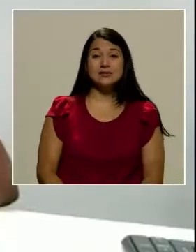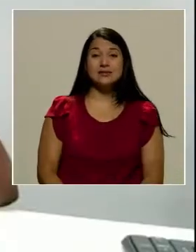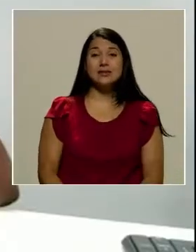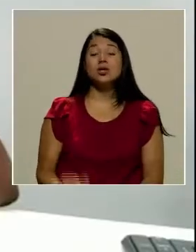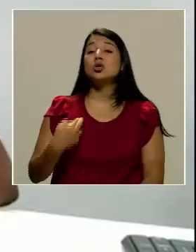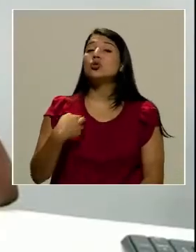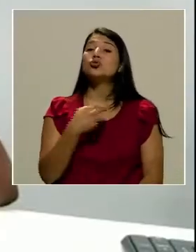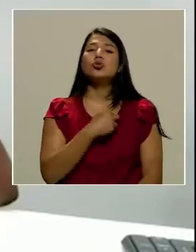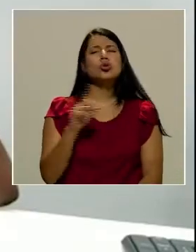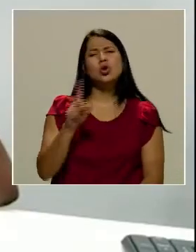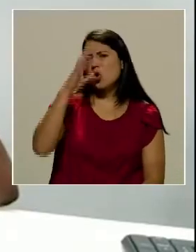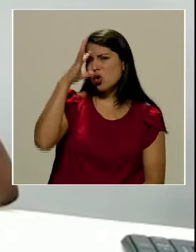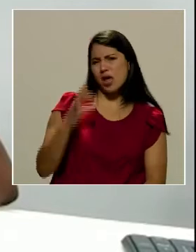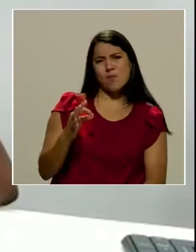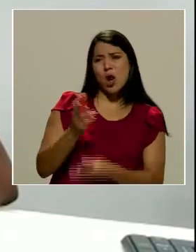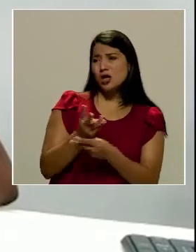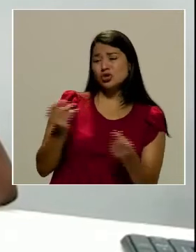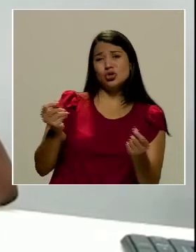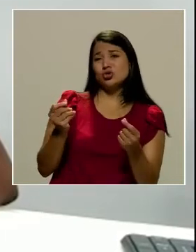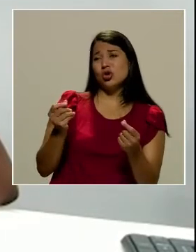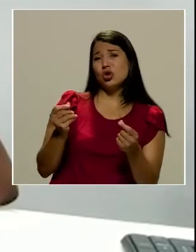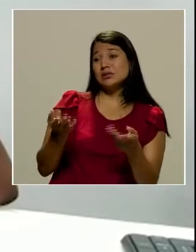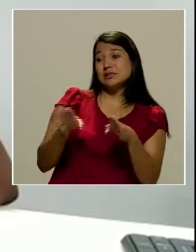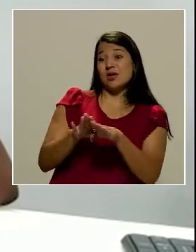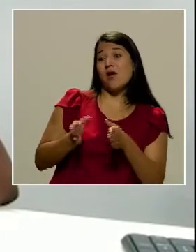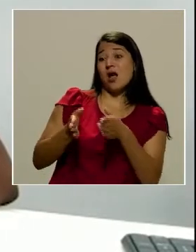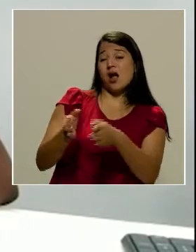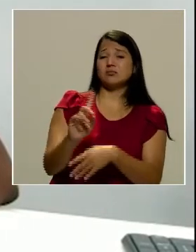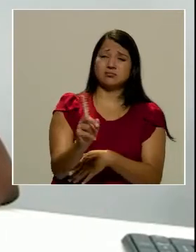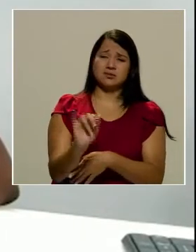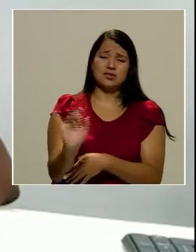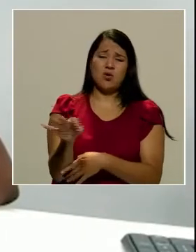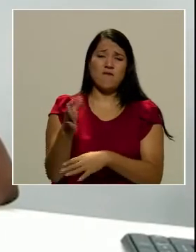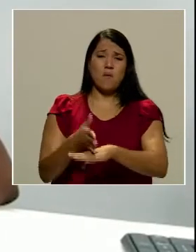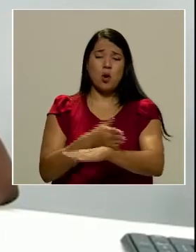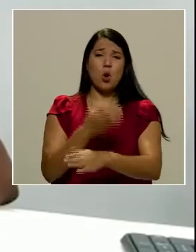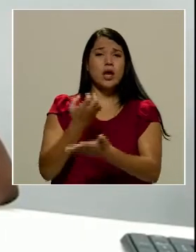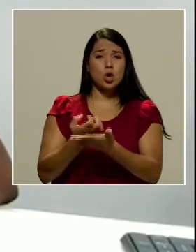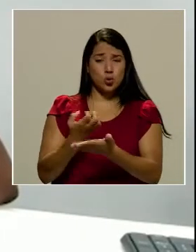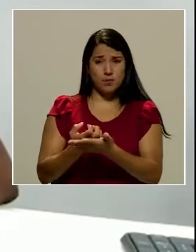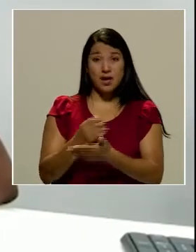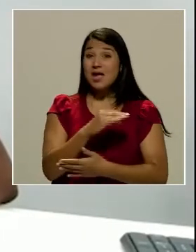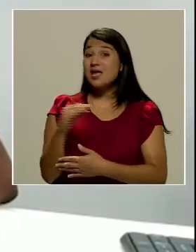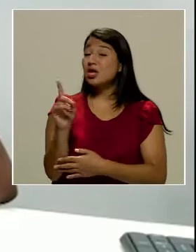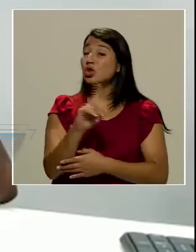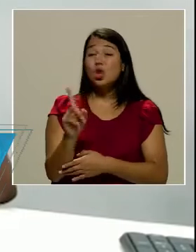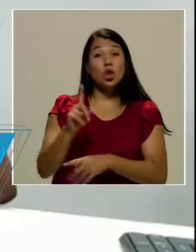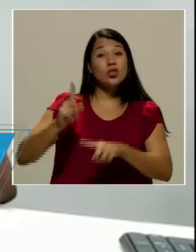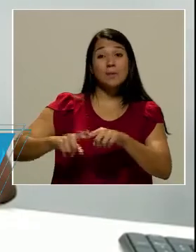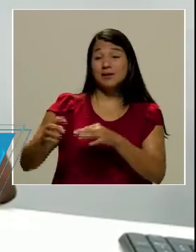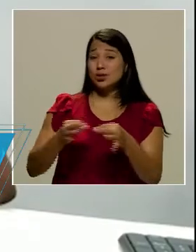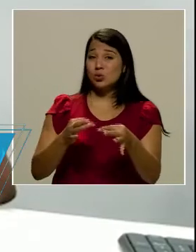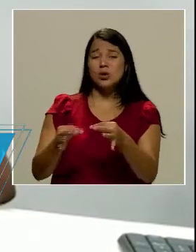que bloqueando calles sea la solución para reactivar la economía costarricense. Limón depende del turismo. Por eso